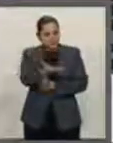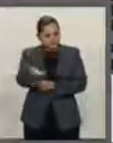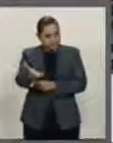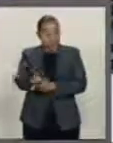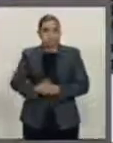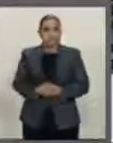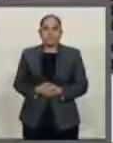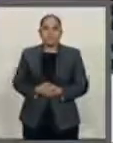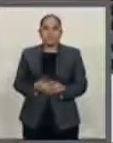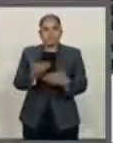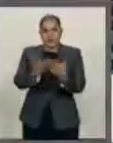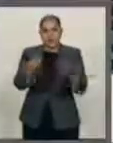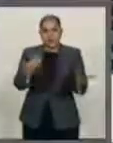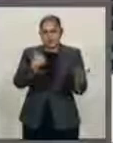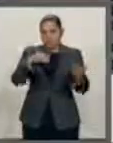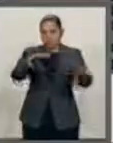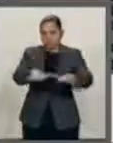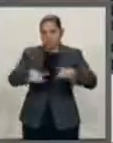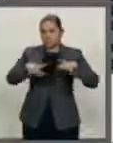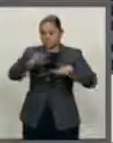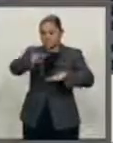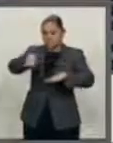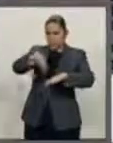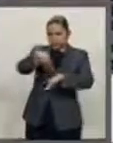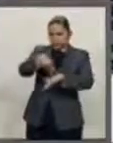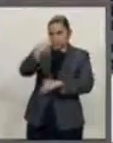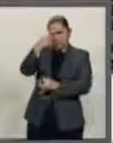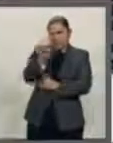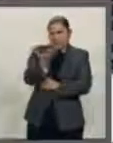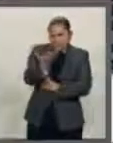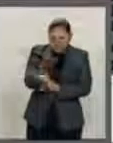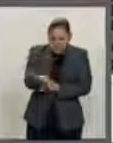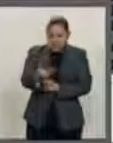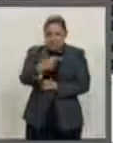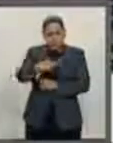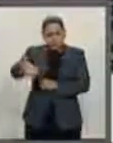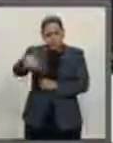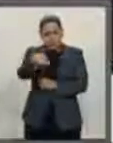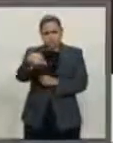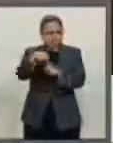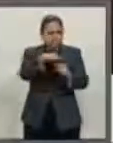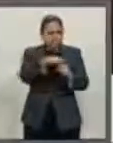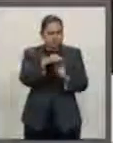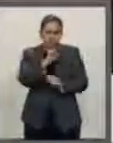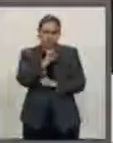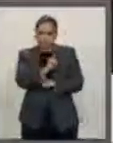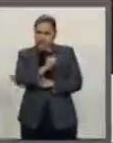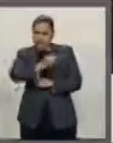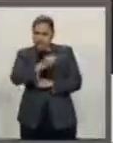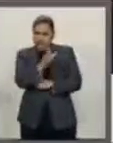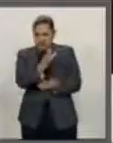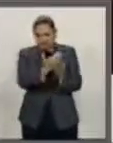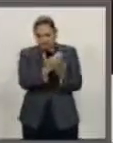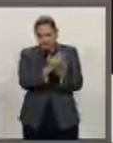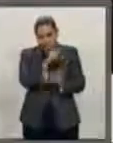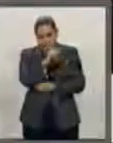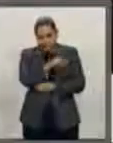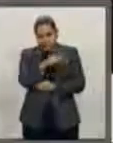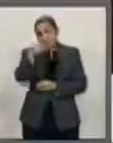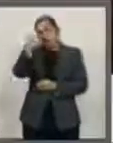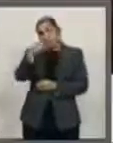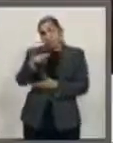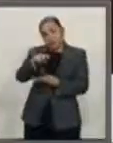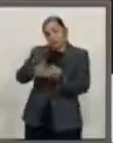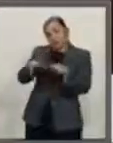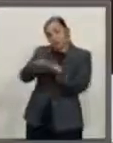esta tribuna a solicitarle la aprobación del presente dictamen que reforma diversas disposiciones de la Ley